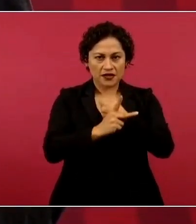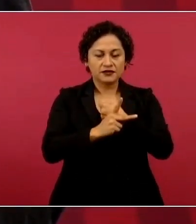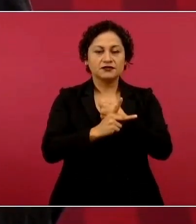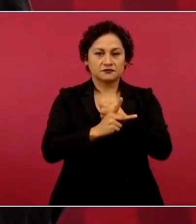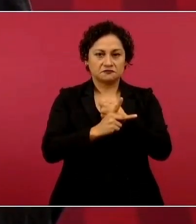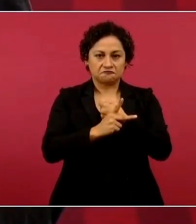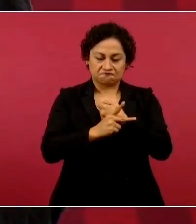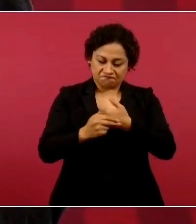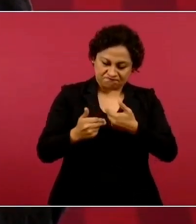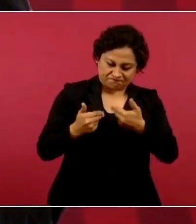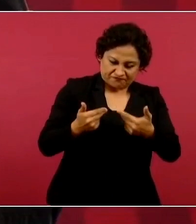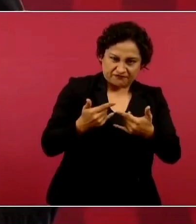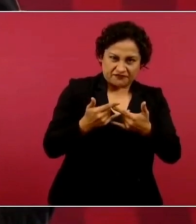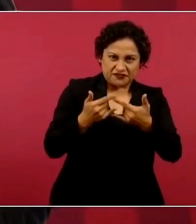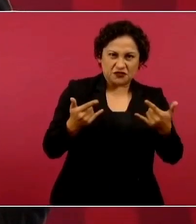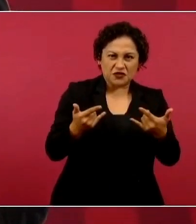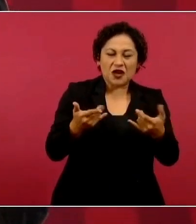nuestros antepasados.